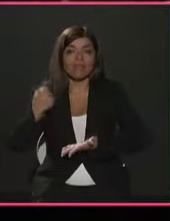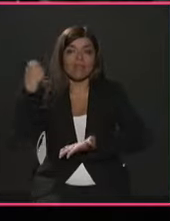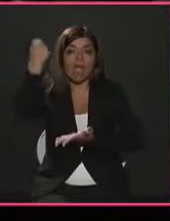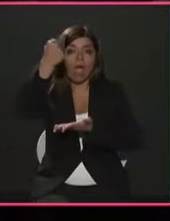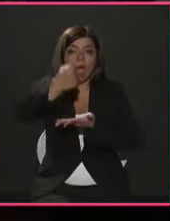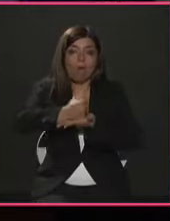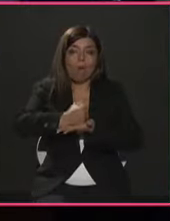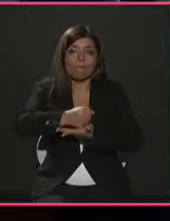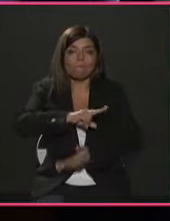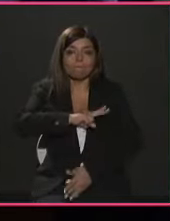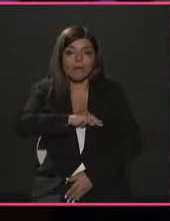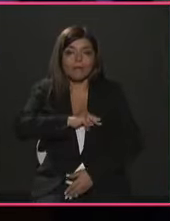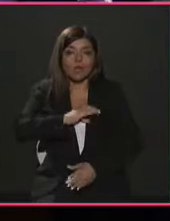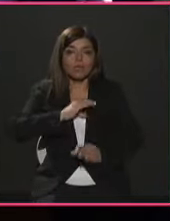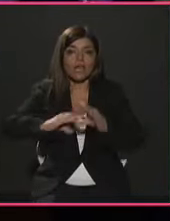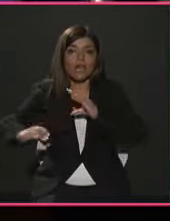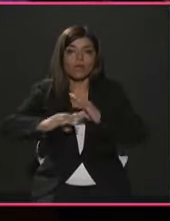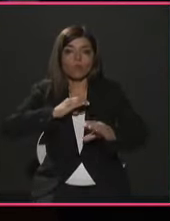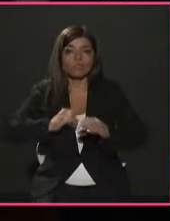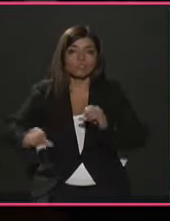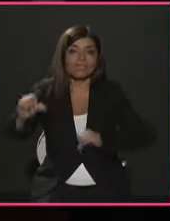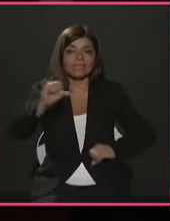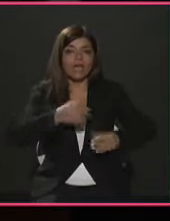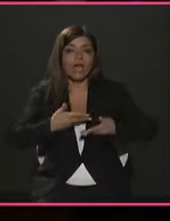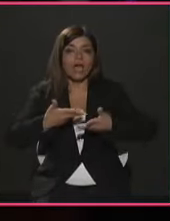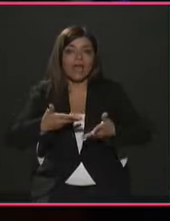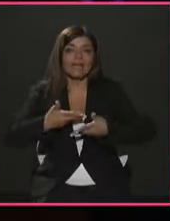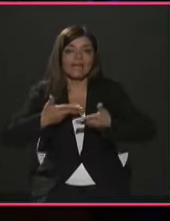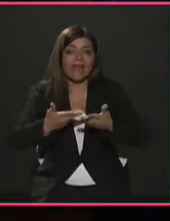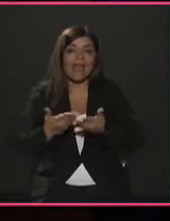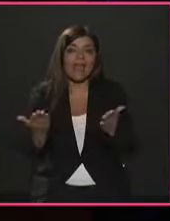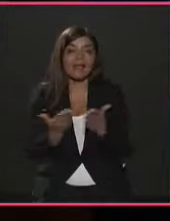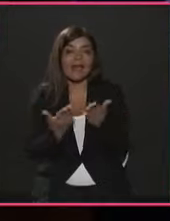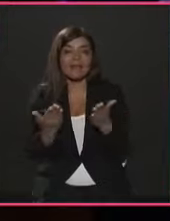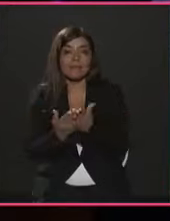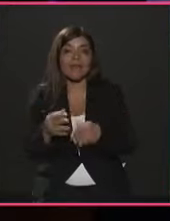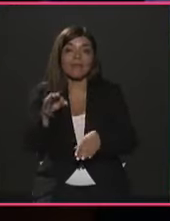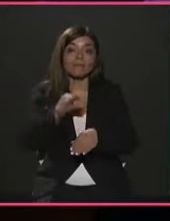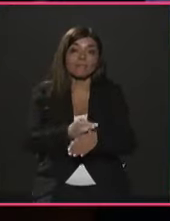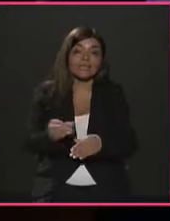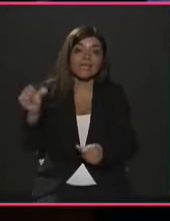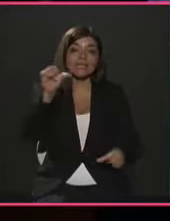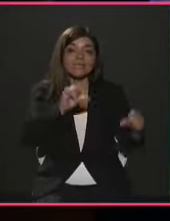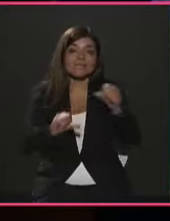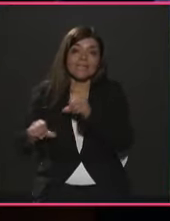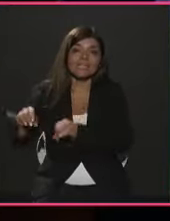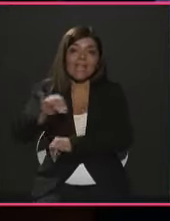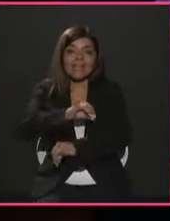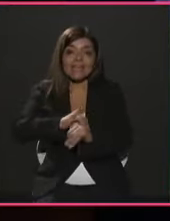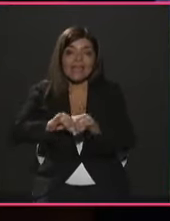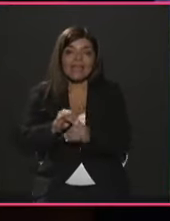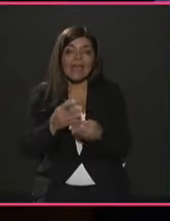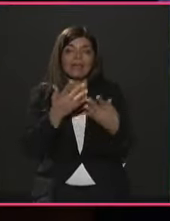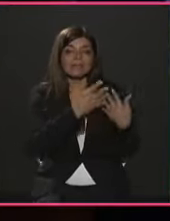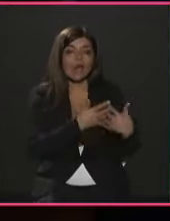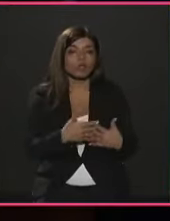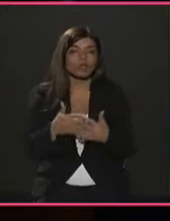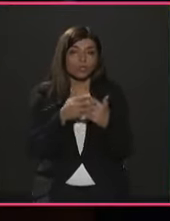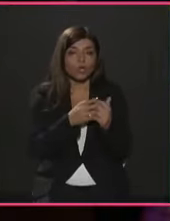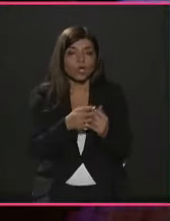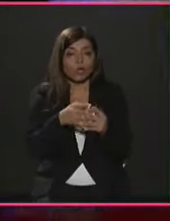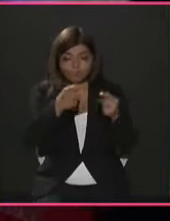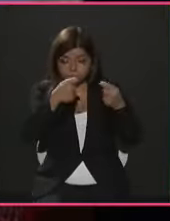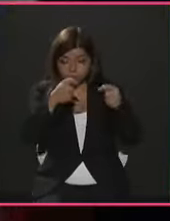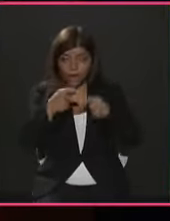de la comunicación científica que entregan las academias de ciencia ingeniería y medicina de los Estados Unidos es un reconocimiento que se hace como por la